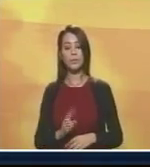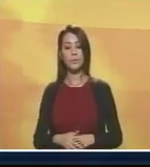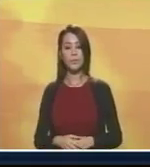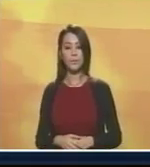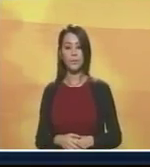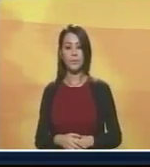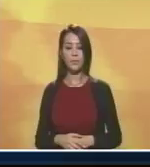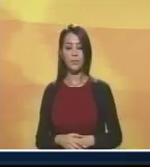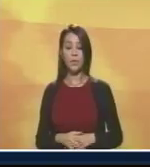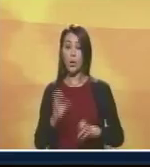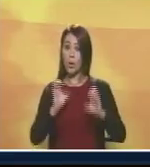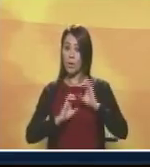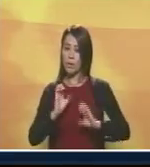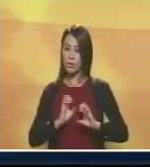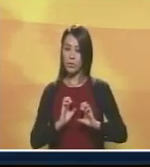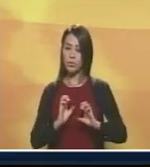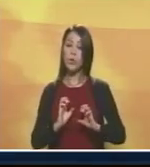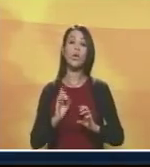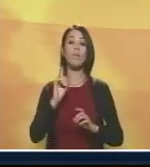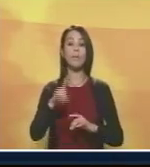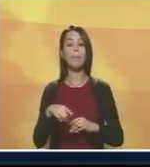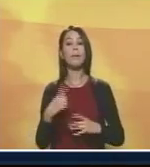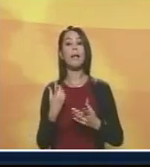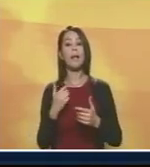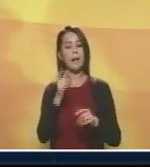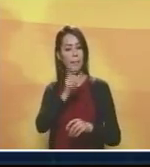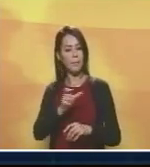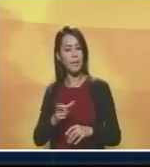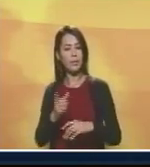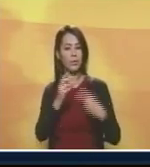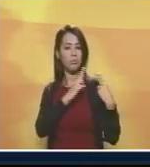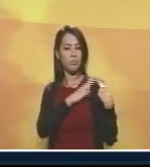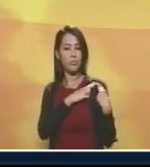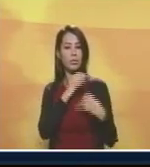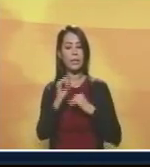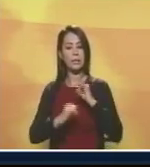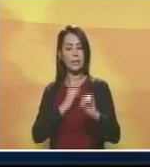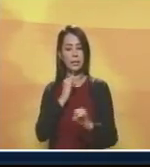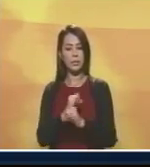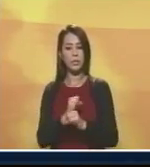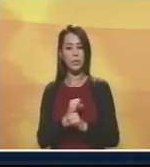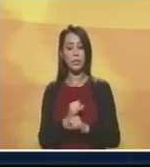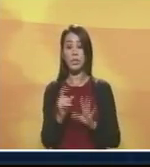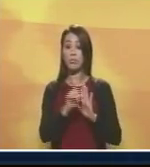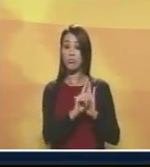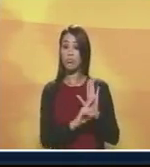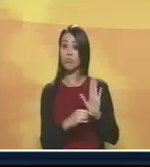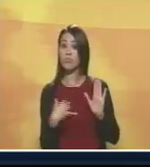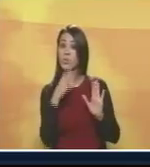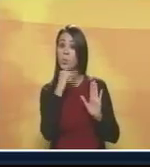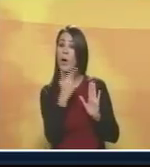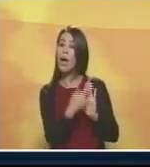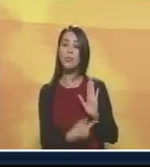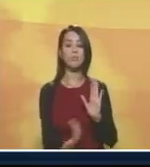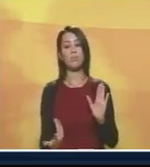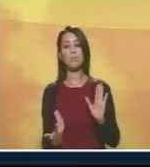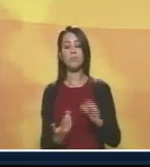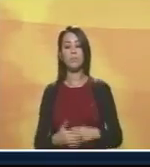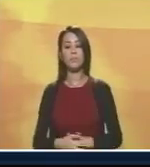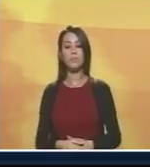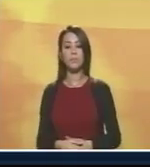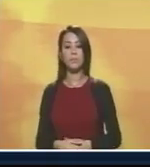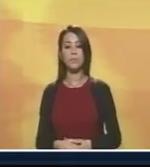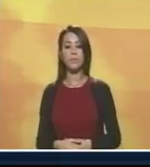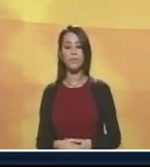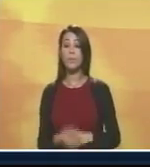con observación y estándares internacionales, y reiteran que unas elecciones que no cumplen con estas condiciones carecen